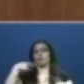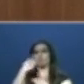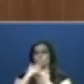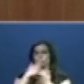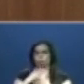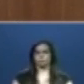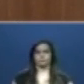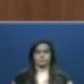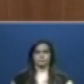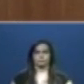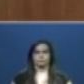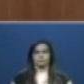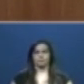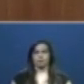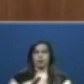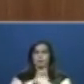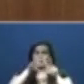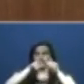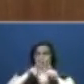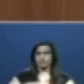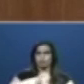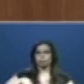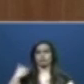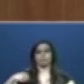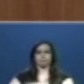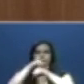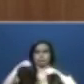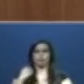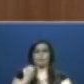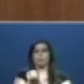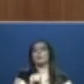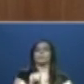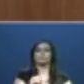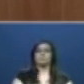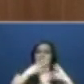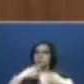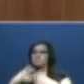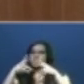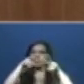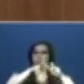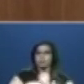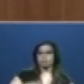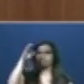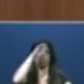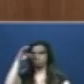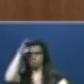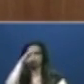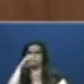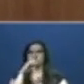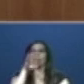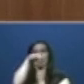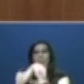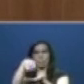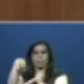2014-2015 en el campo de la investigación hemos consolidado el apoyo a las instalaciones científico-técnicas singulares los centros de láser